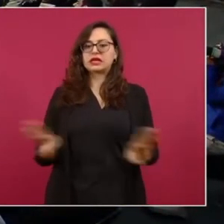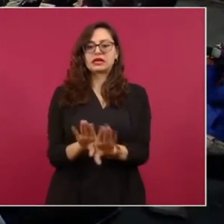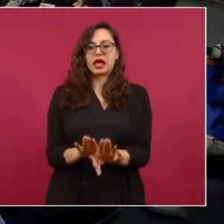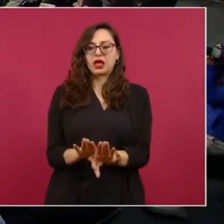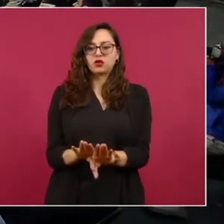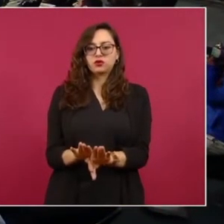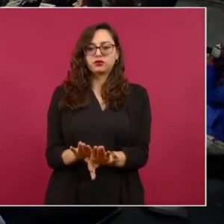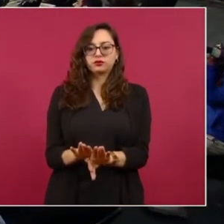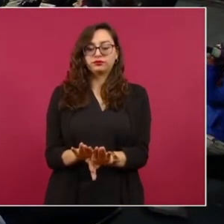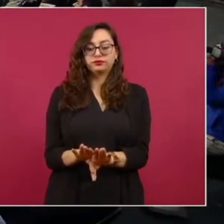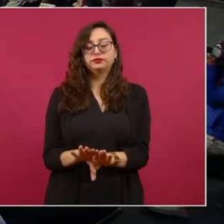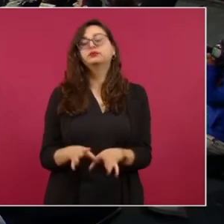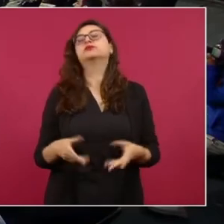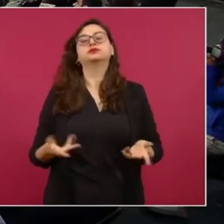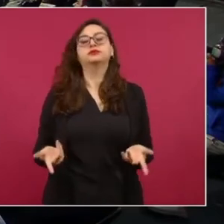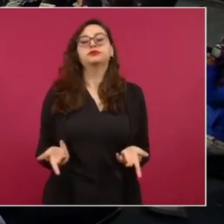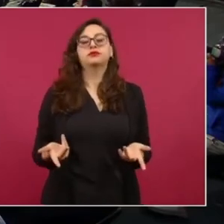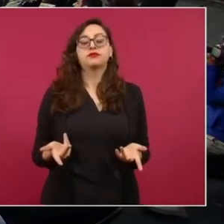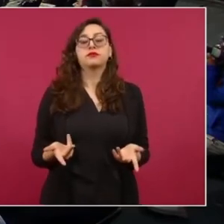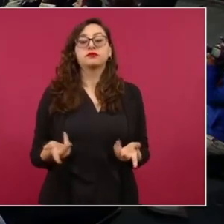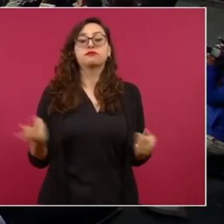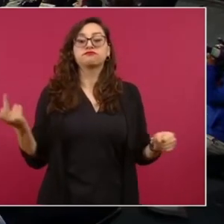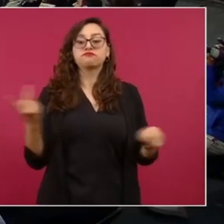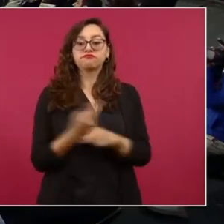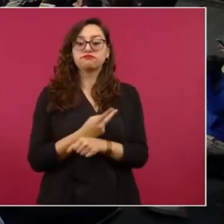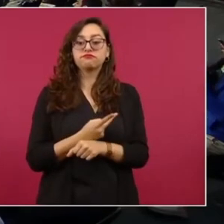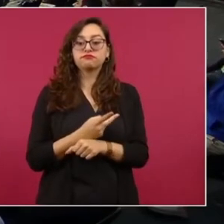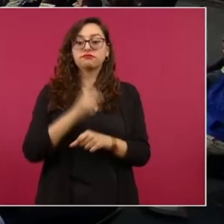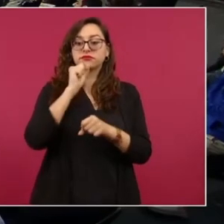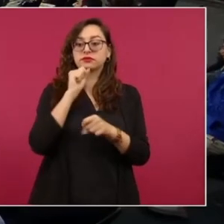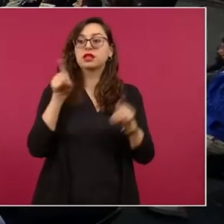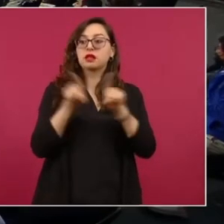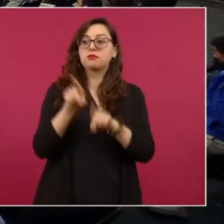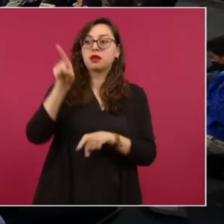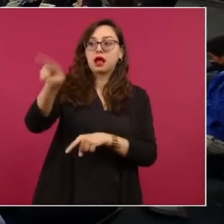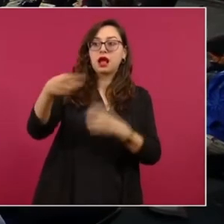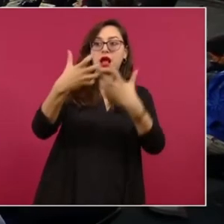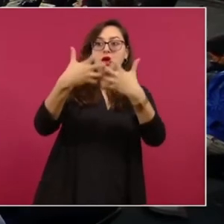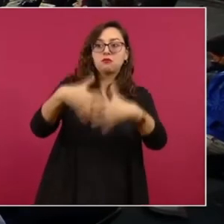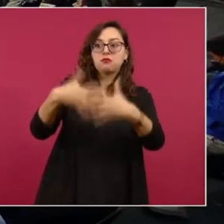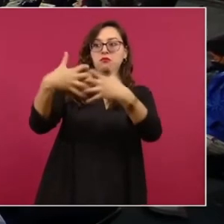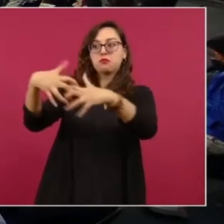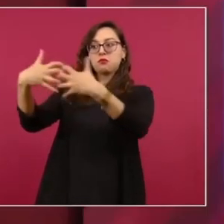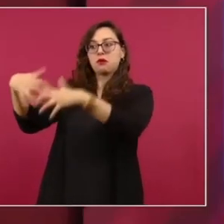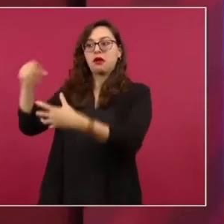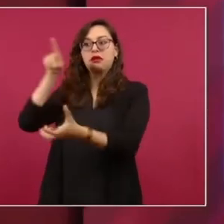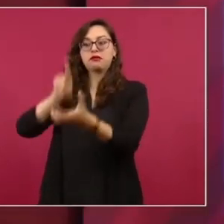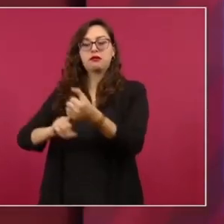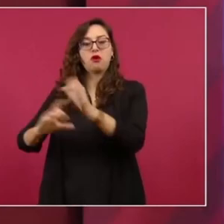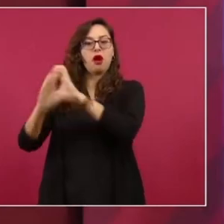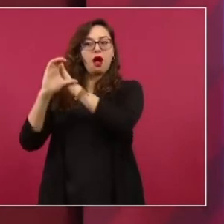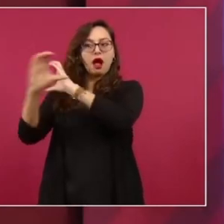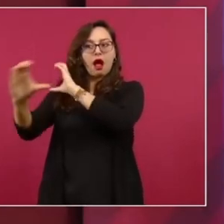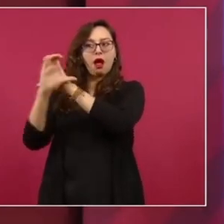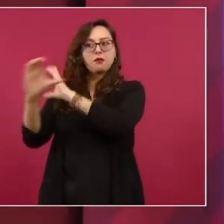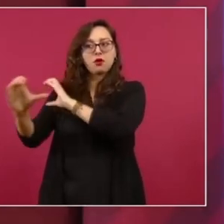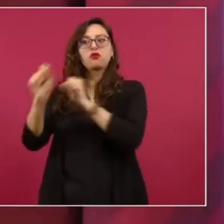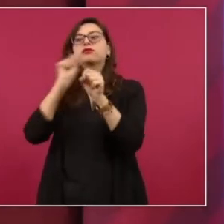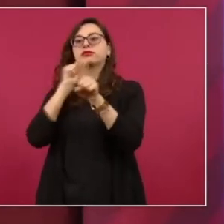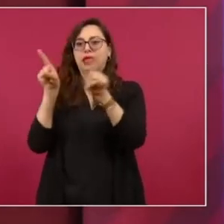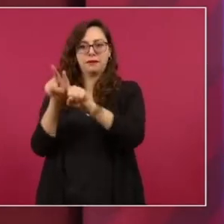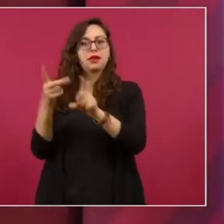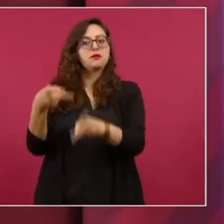de las refinerías, en pipas. No solo era la perforación